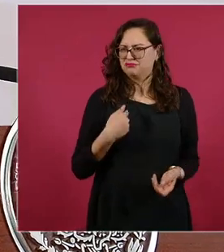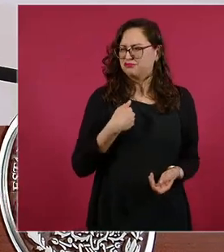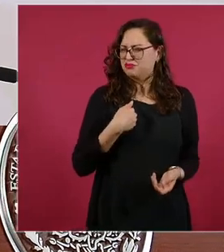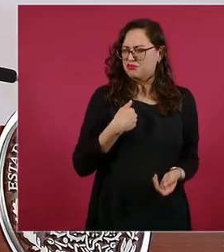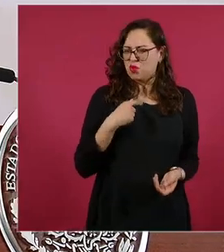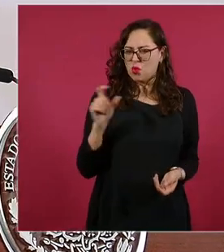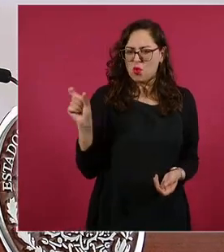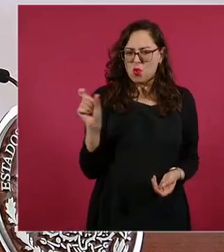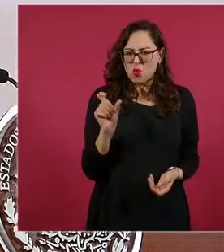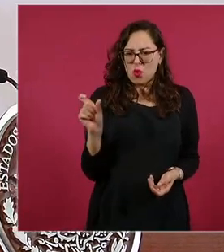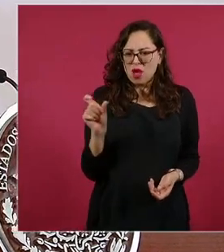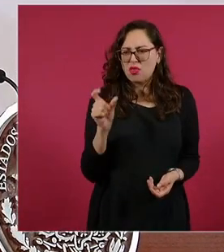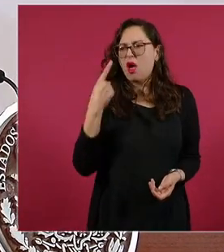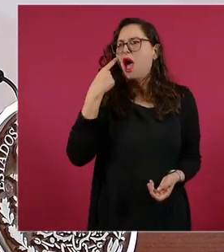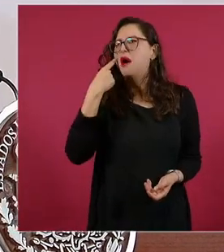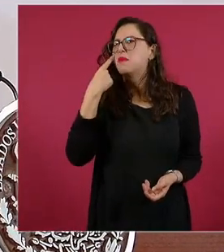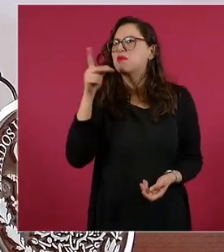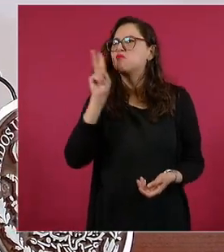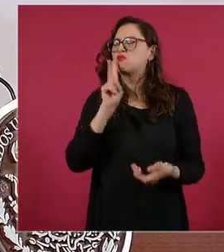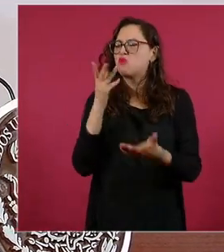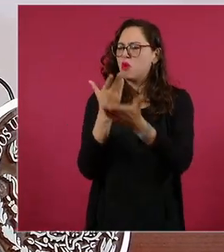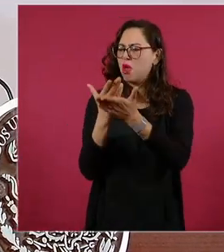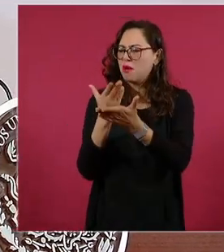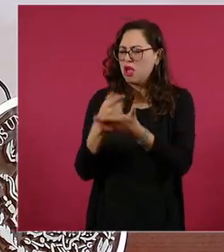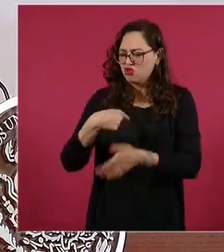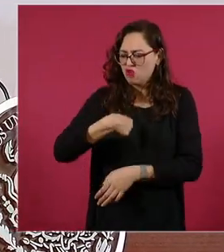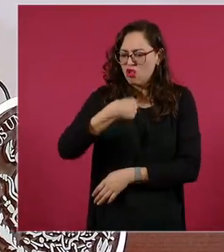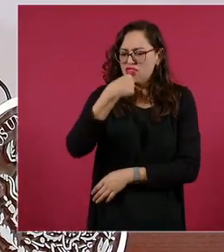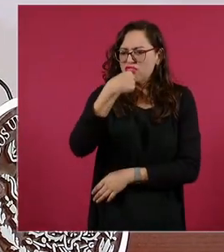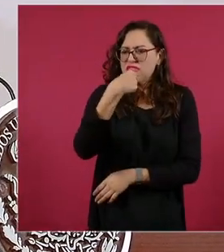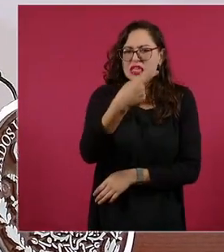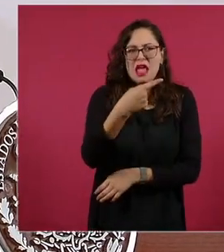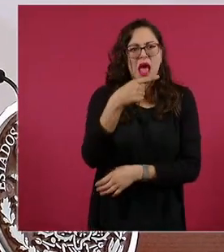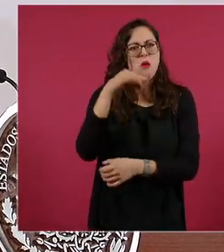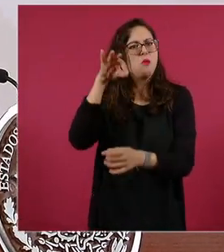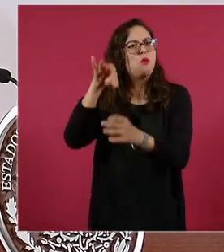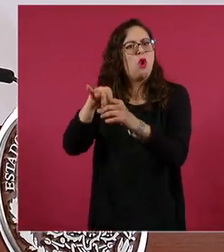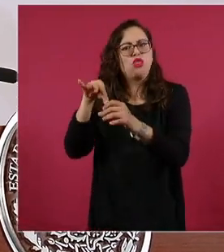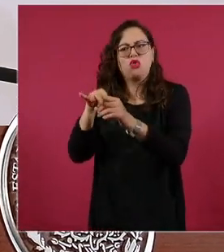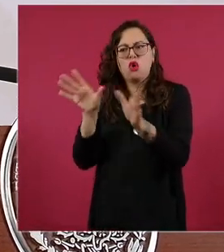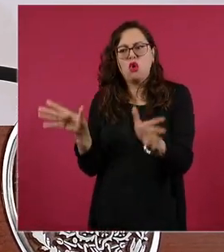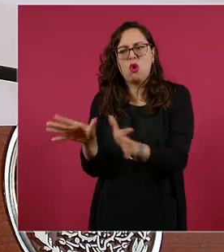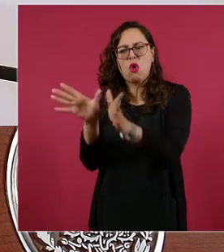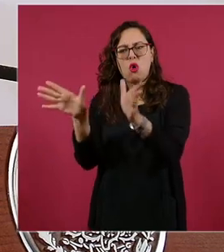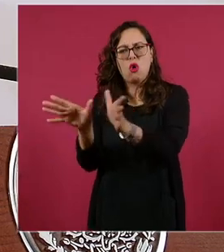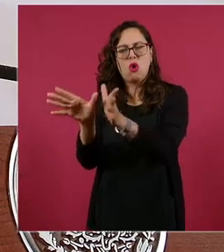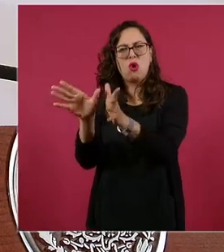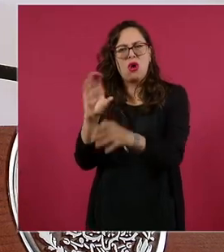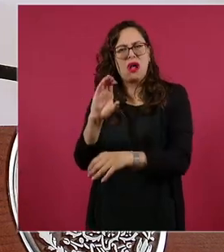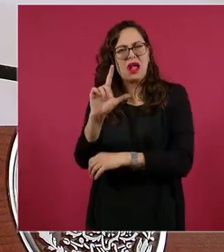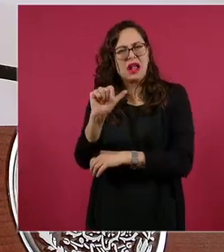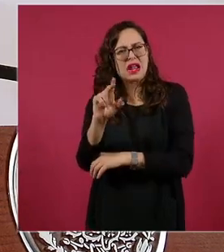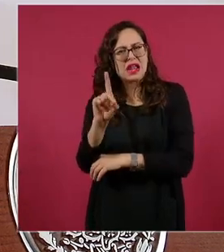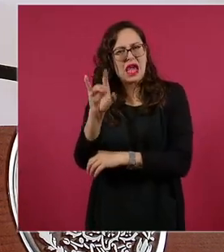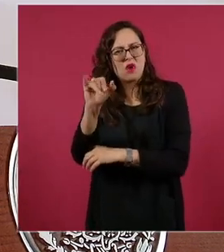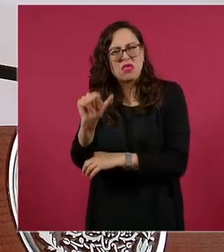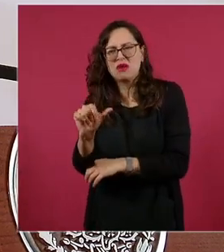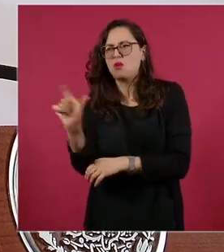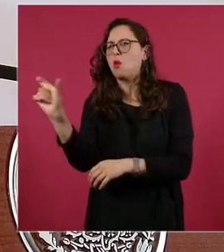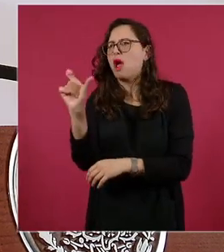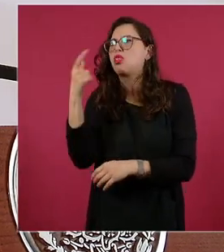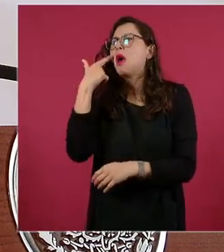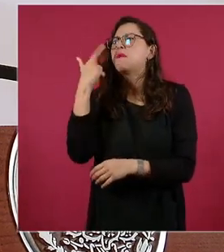¿Dónde están las pruebas? Es algo parecido a la pseudo periodista